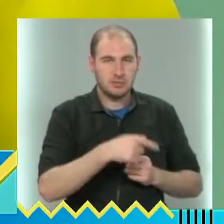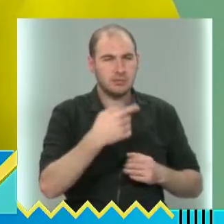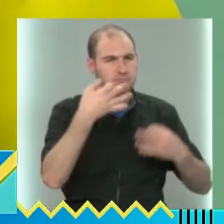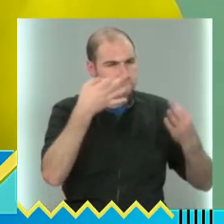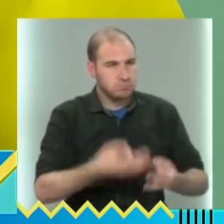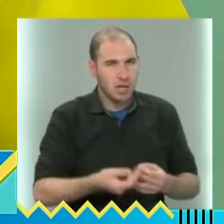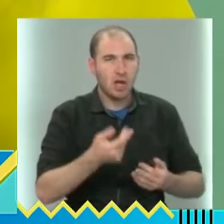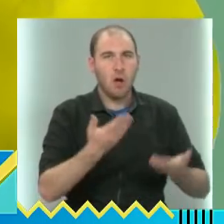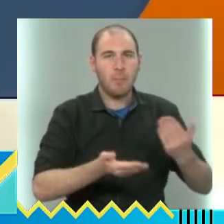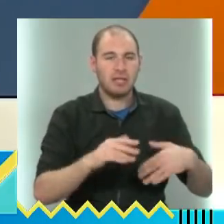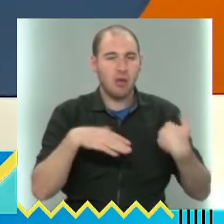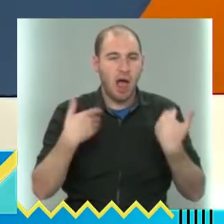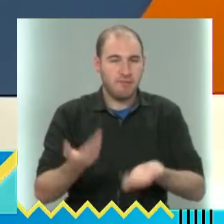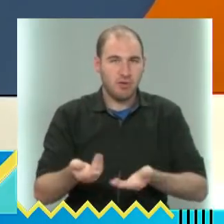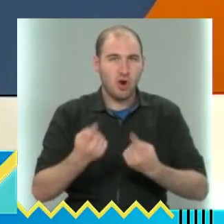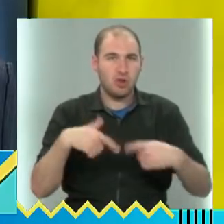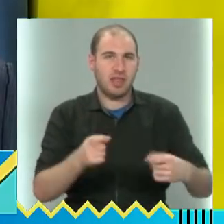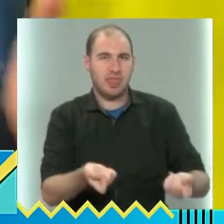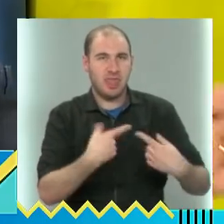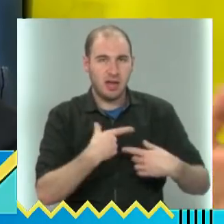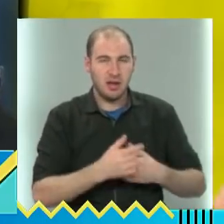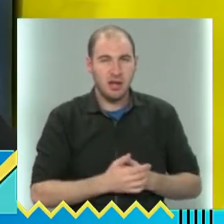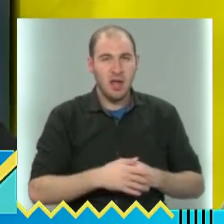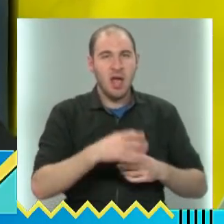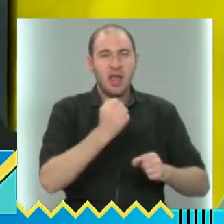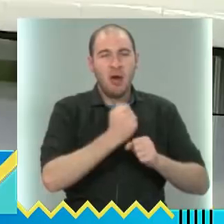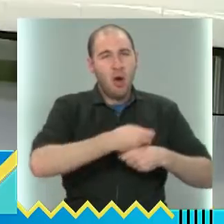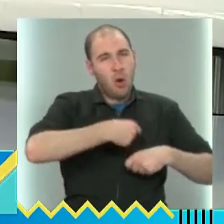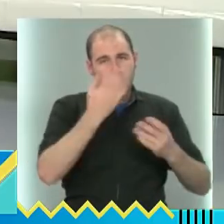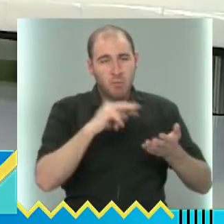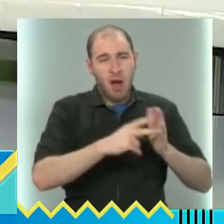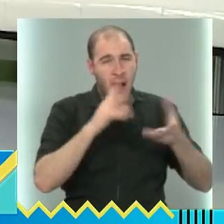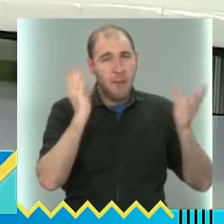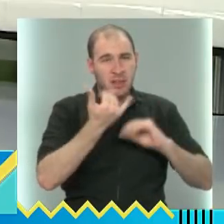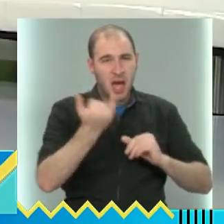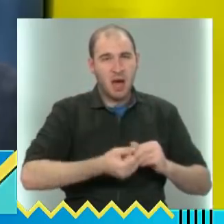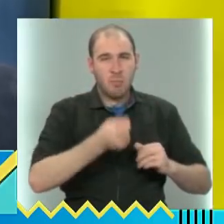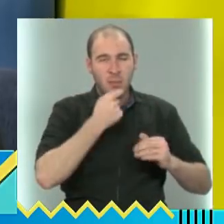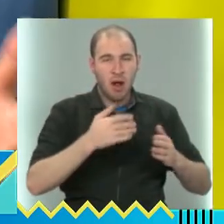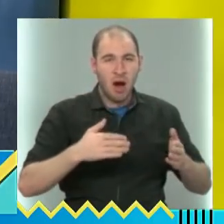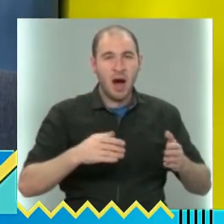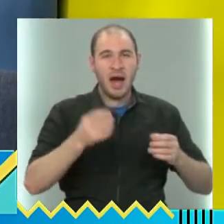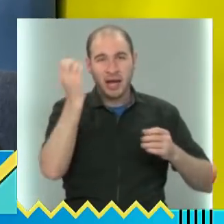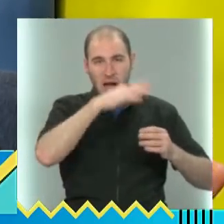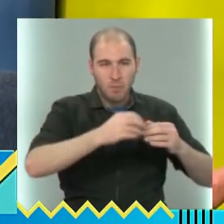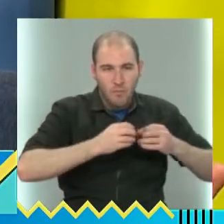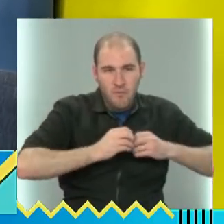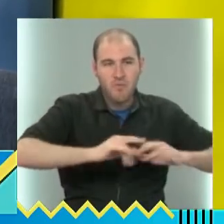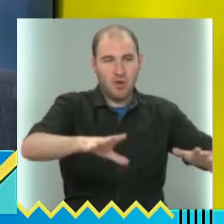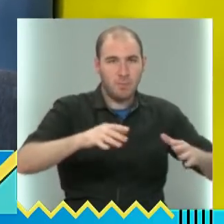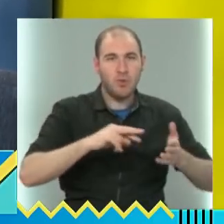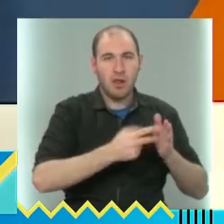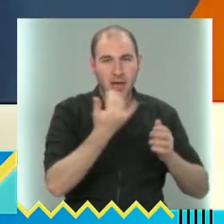razonable frente a los beneficios que nos otorga esta actividad. Cualquier actividad tiene impacto ambiental. La expansión de la frontera agrícola tiene un